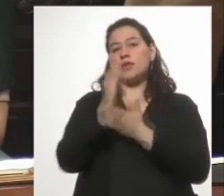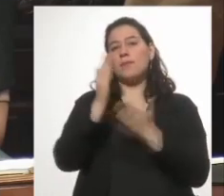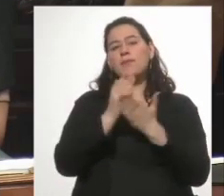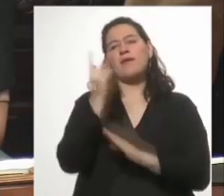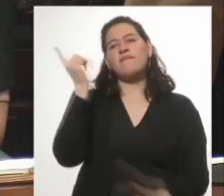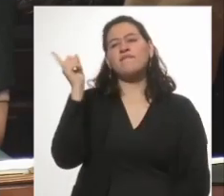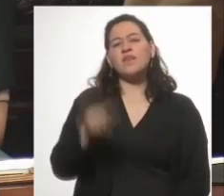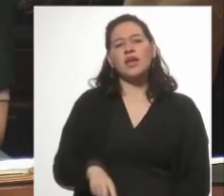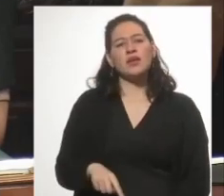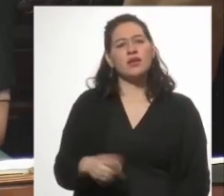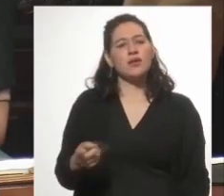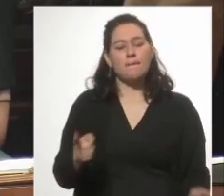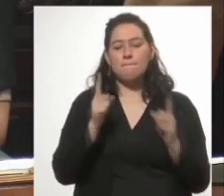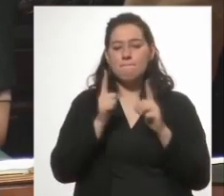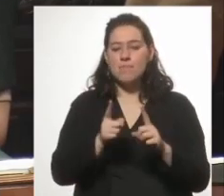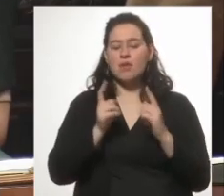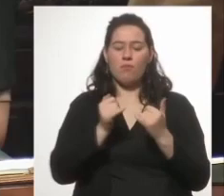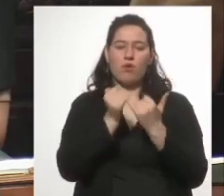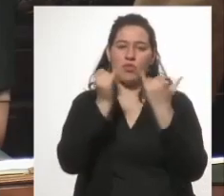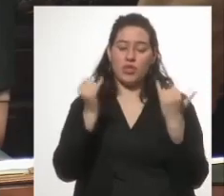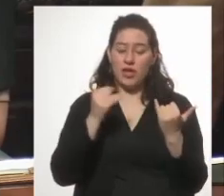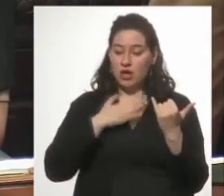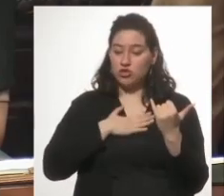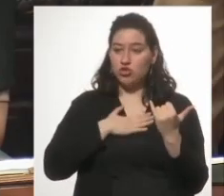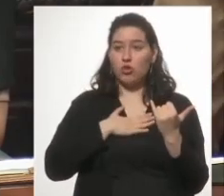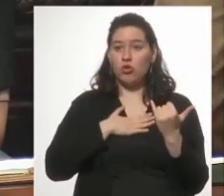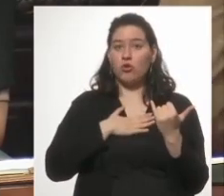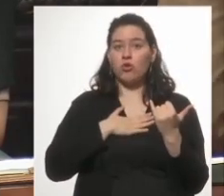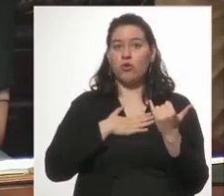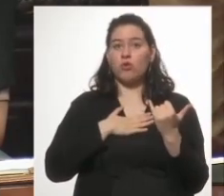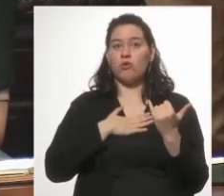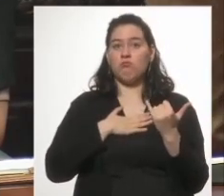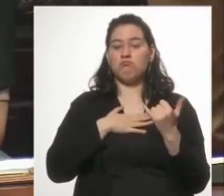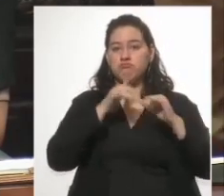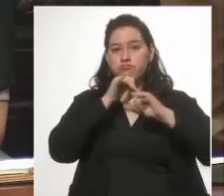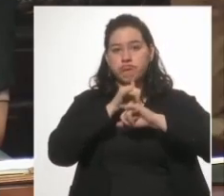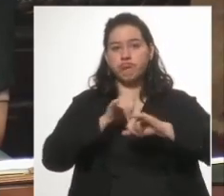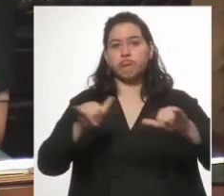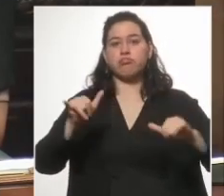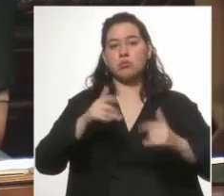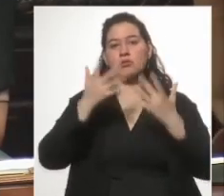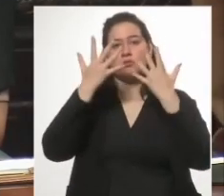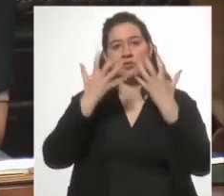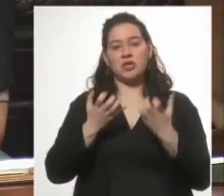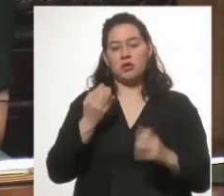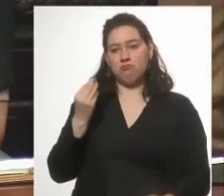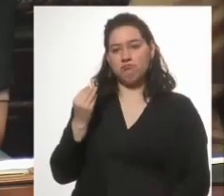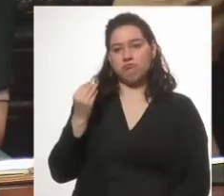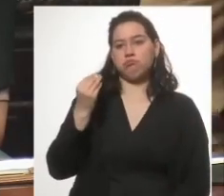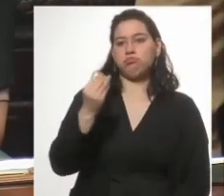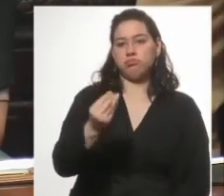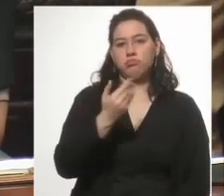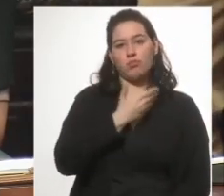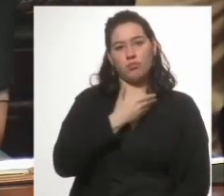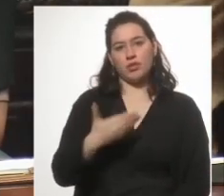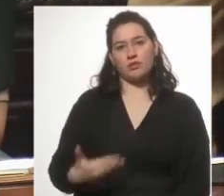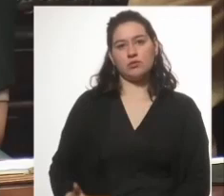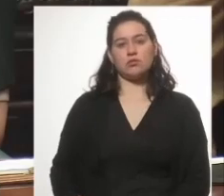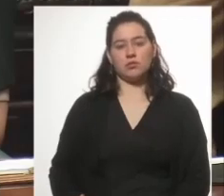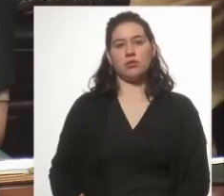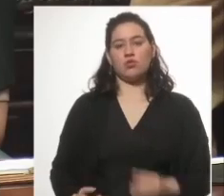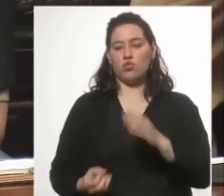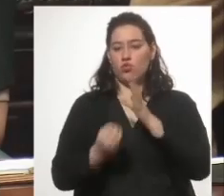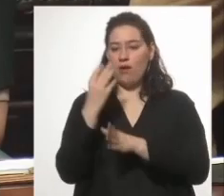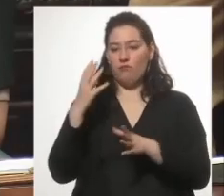surge el mismo día en que yo anuncio mi determinación de ser el candidato a la presidencia por el